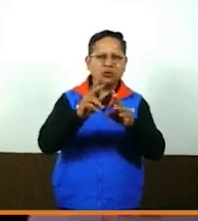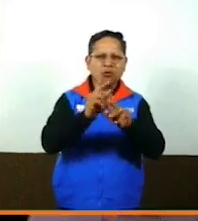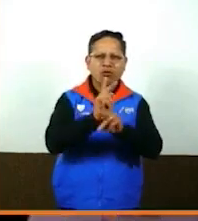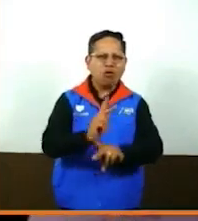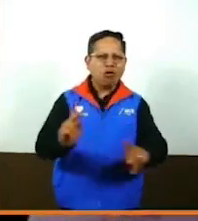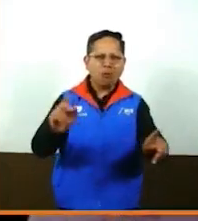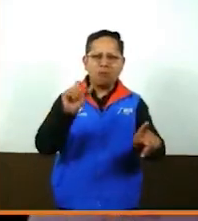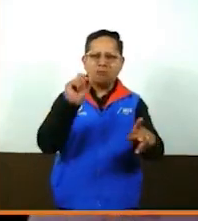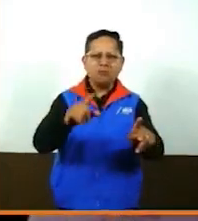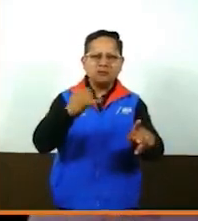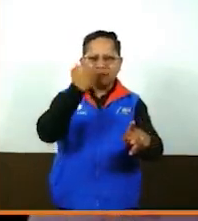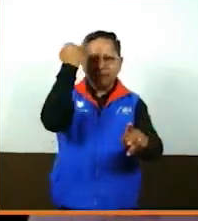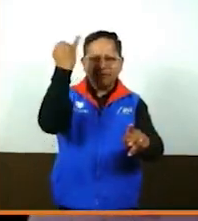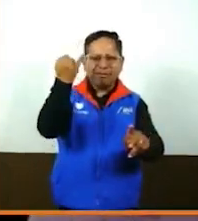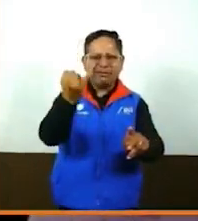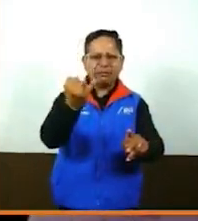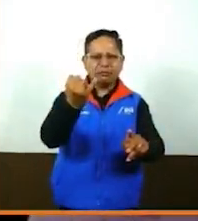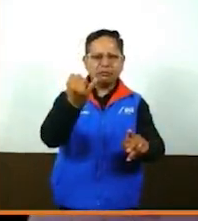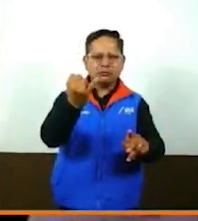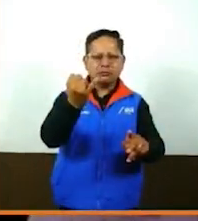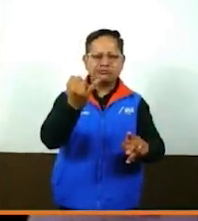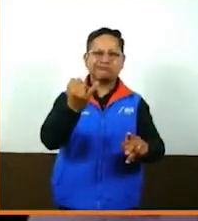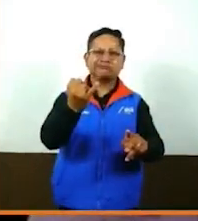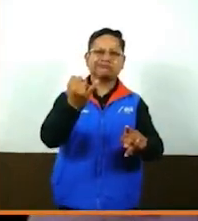todos tenemos las mismas ideas.